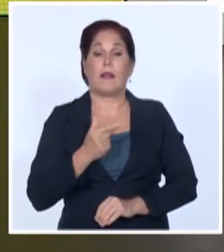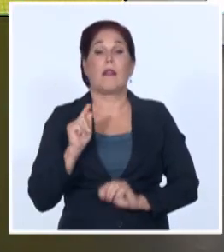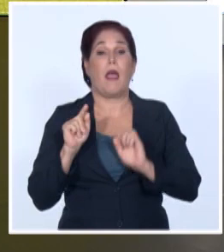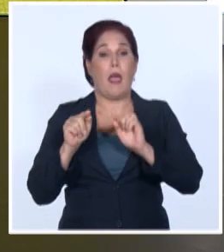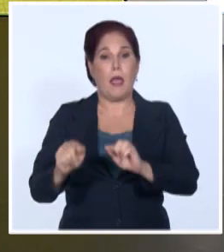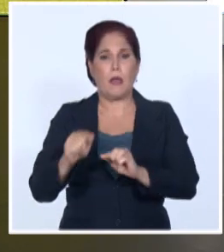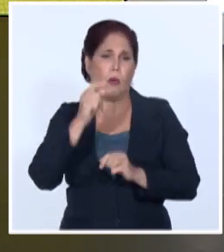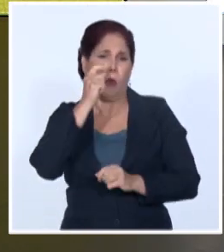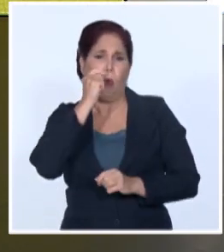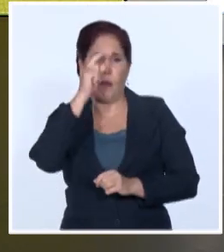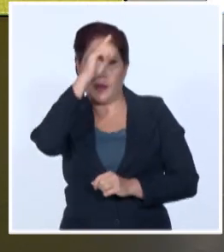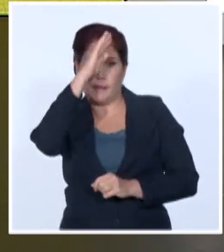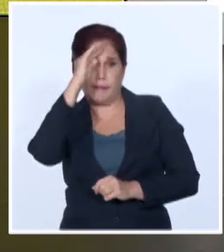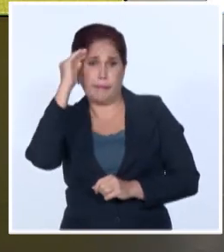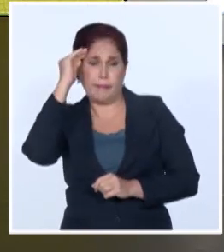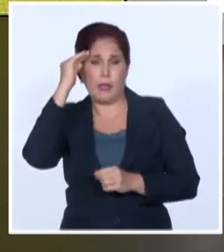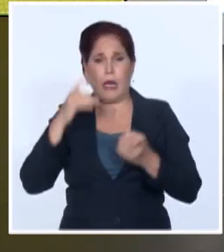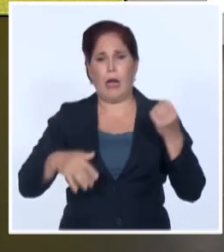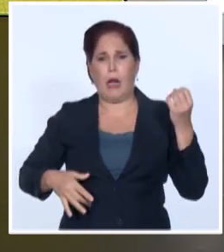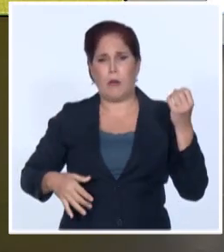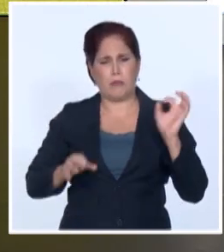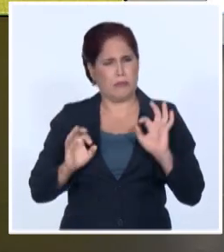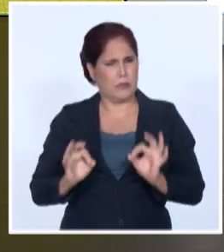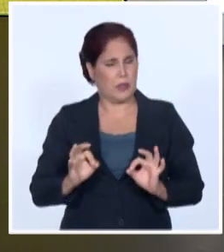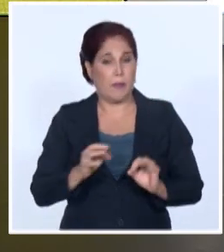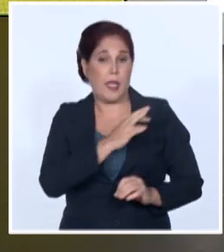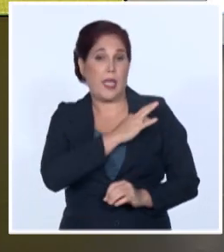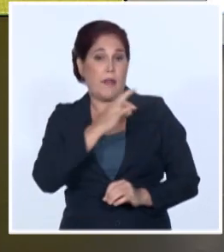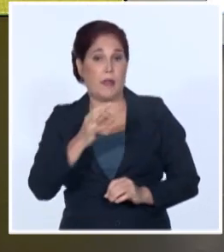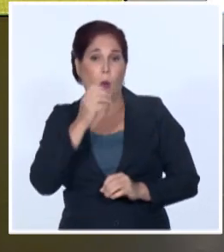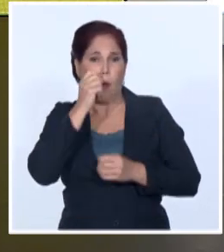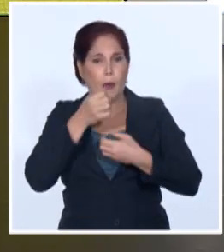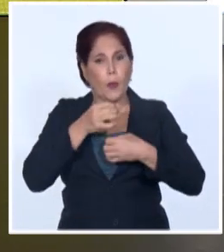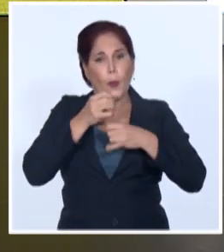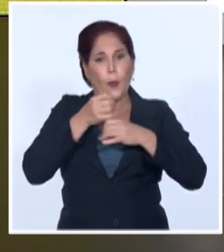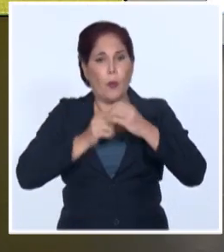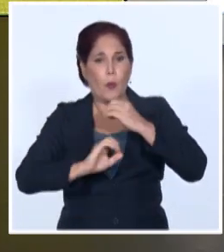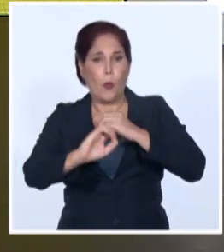en concierto. Entre sus invitados estarán el saxofonista César